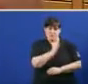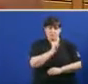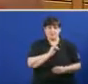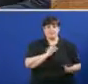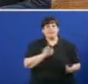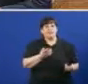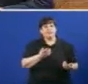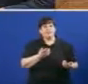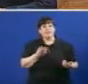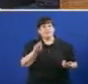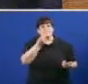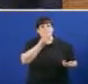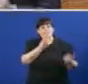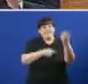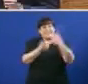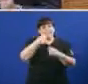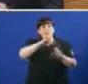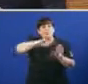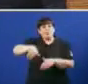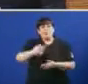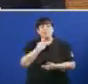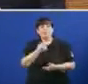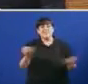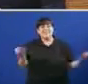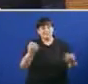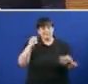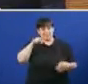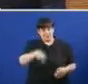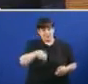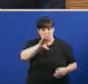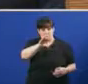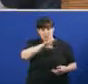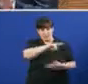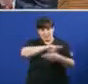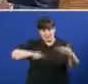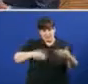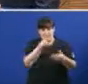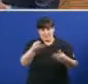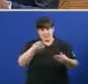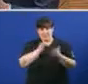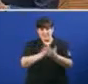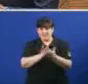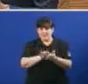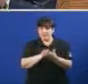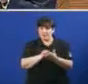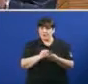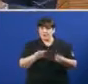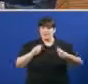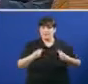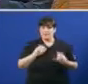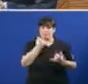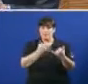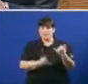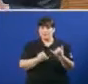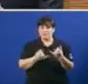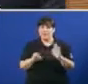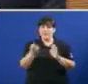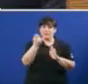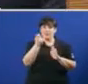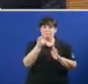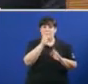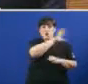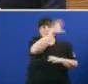último desta federación sinala que a Comunidade Galega e o Servicio Galego de Saúde é o sexto mellor puntuación entre